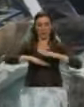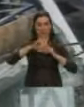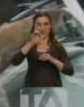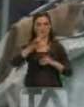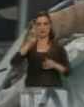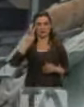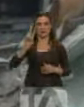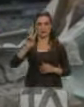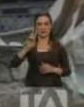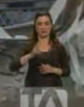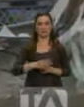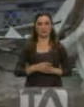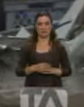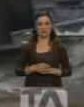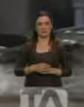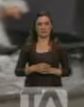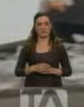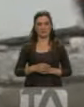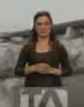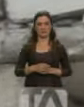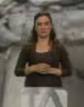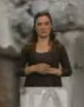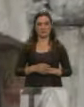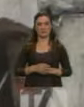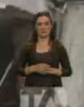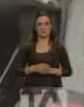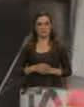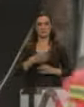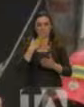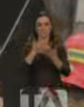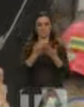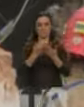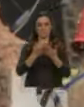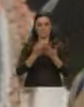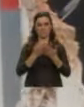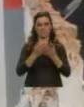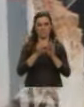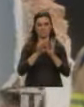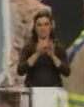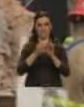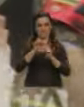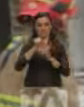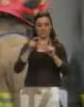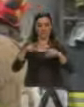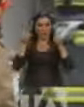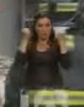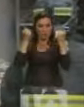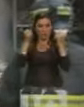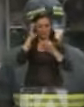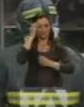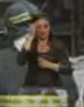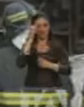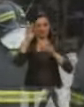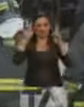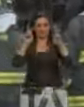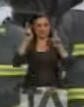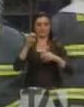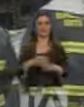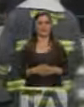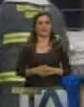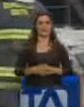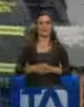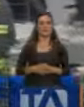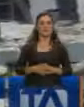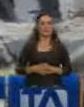32 alrededor. Muy amable, muchas gracias. Compañeros de estudio, la verdad la situación aquí es bastante fuerte, preocupante, sobre todo por lo que podemos